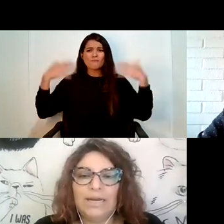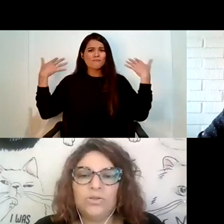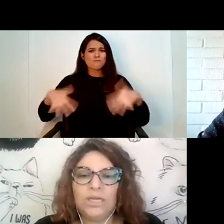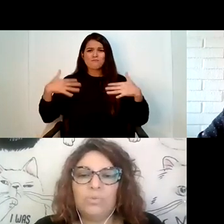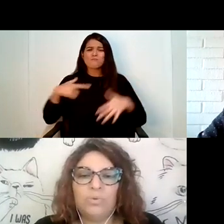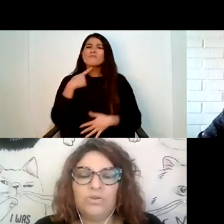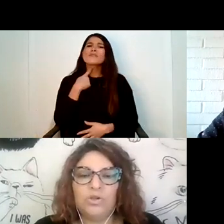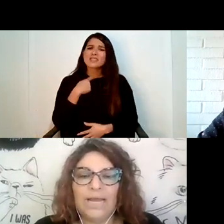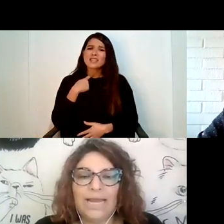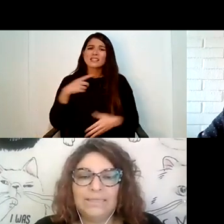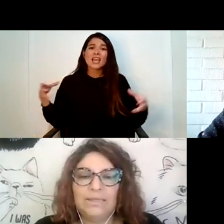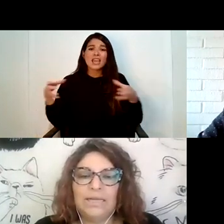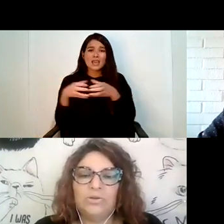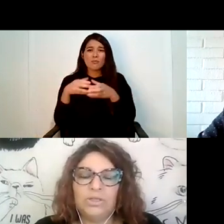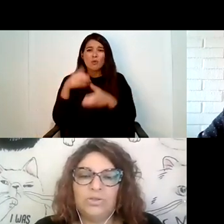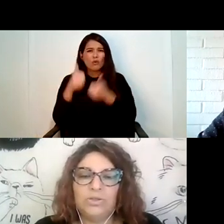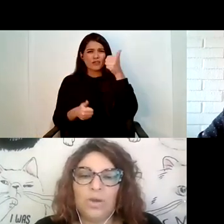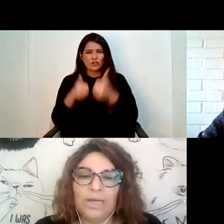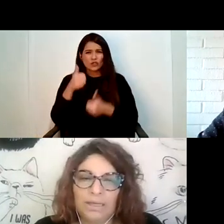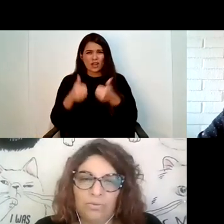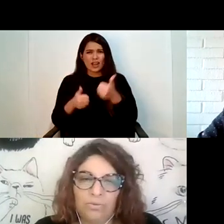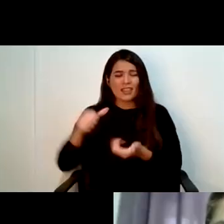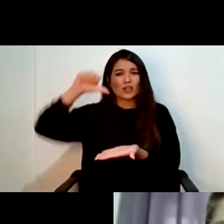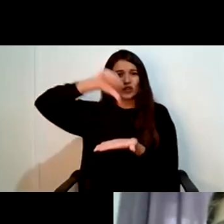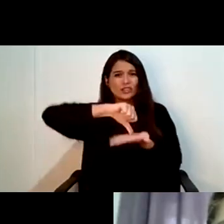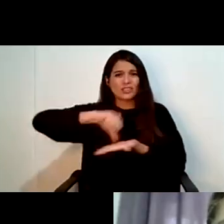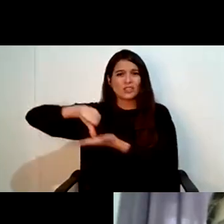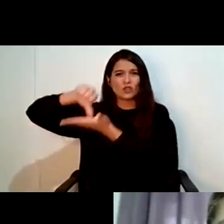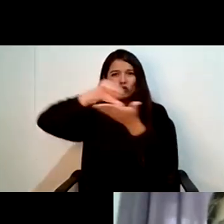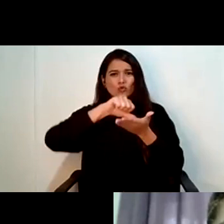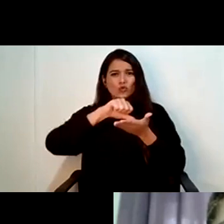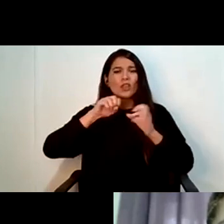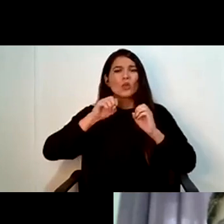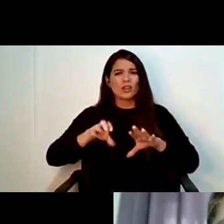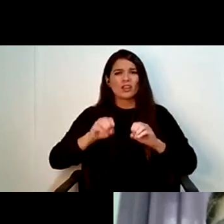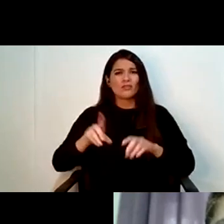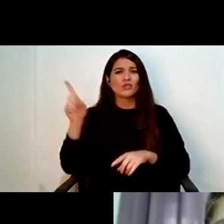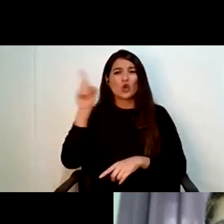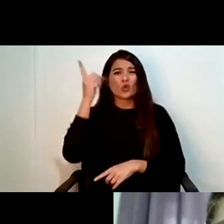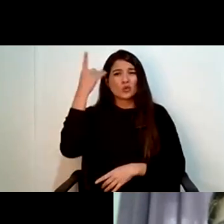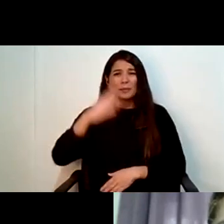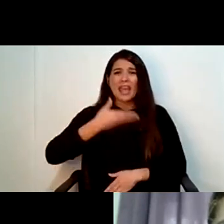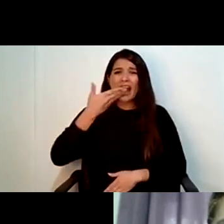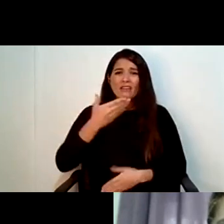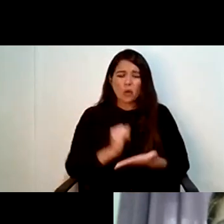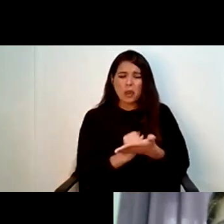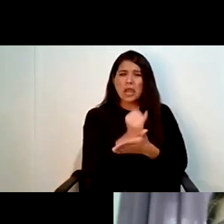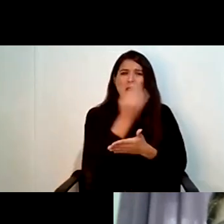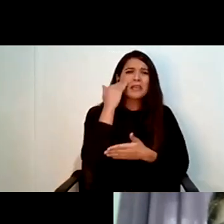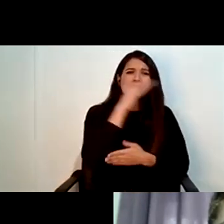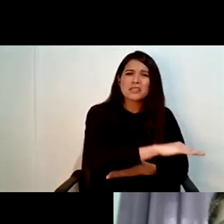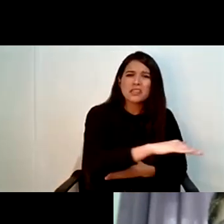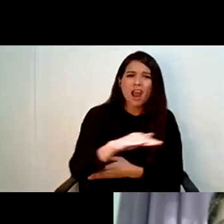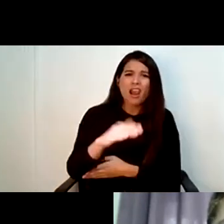interés en los equipos profesionales de los centros educativos. Y no solo hablo del nivel inicial, básica